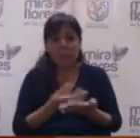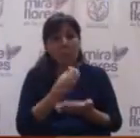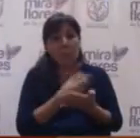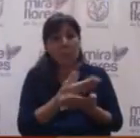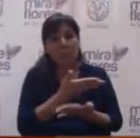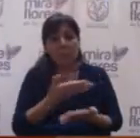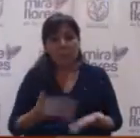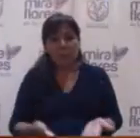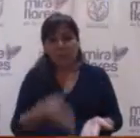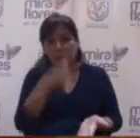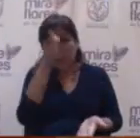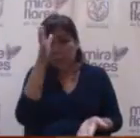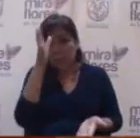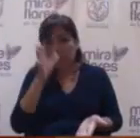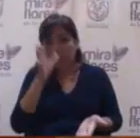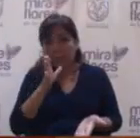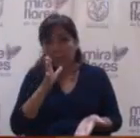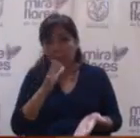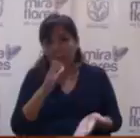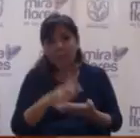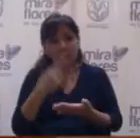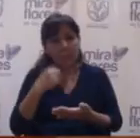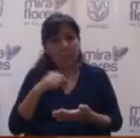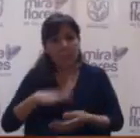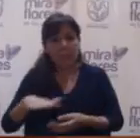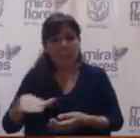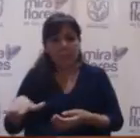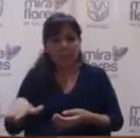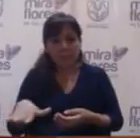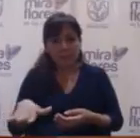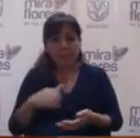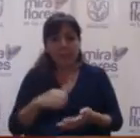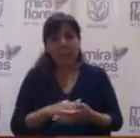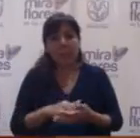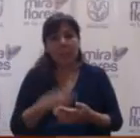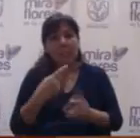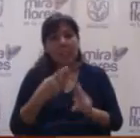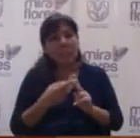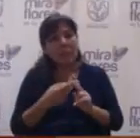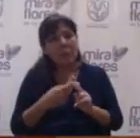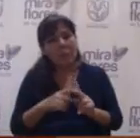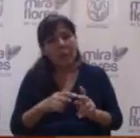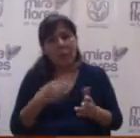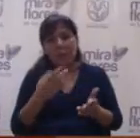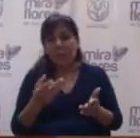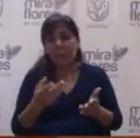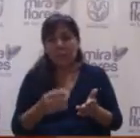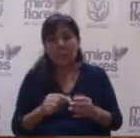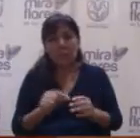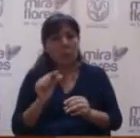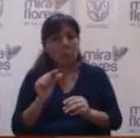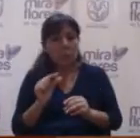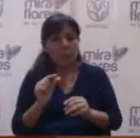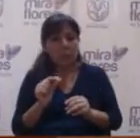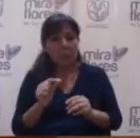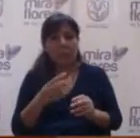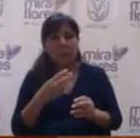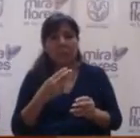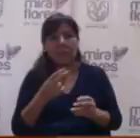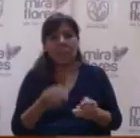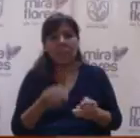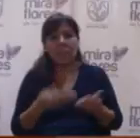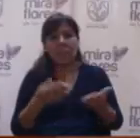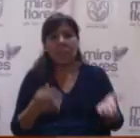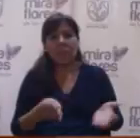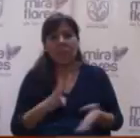los niños, tuvimos la oportunidad de inaugurar casi simbólicamente, porque es muy pequeñita, pero una biblioteca